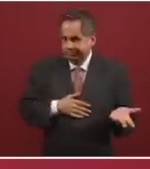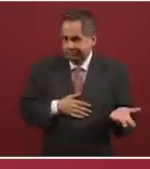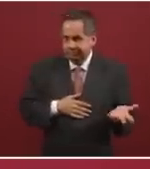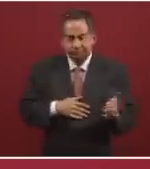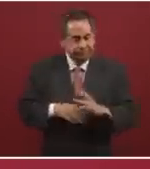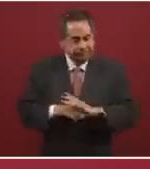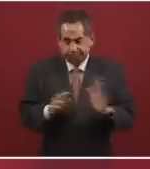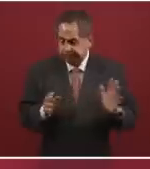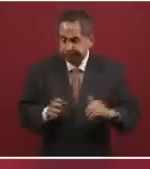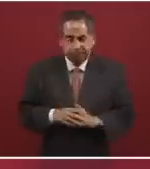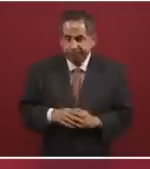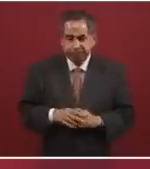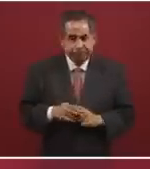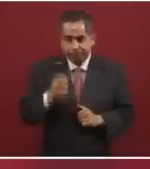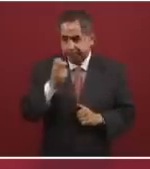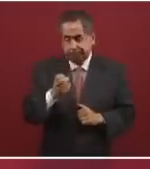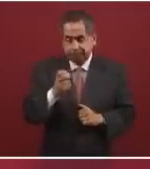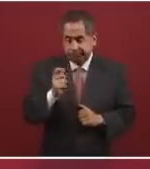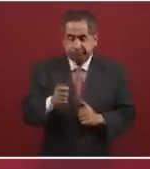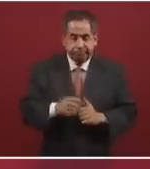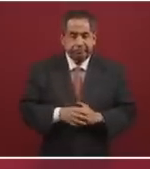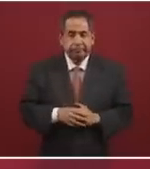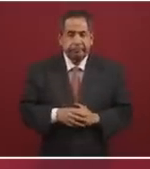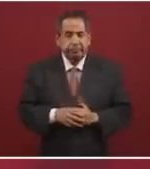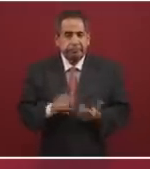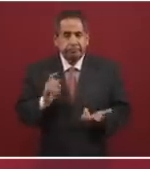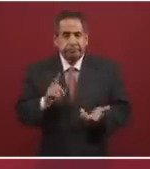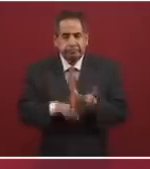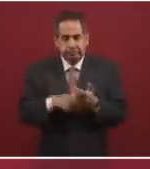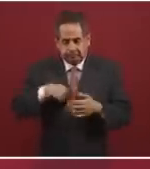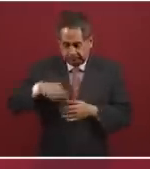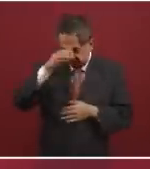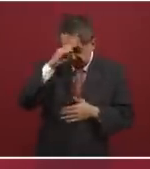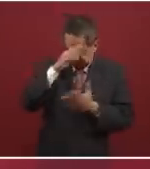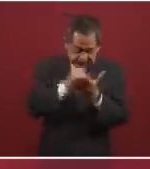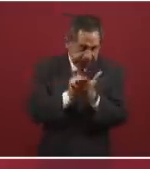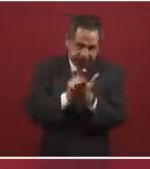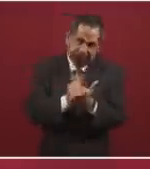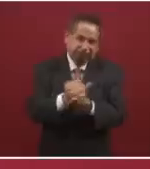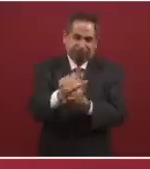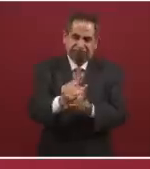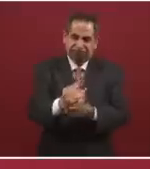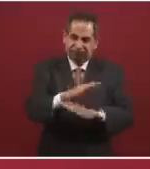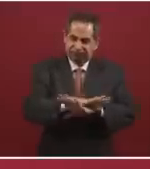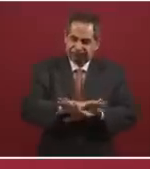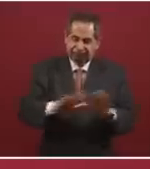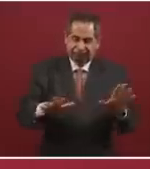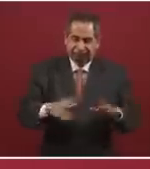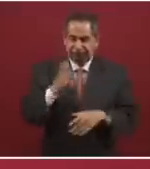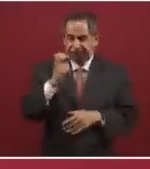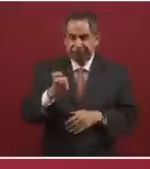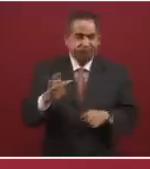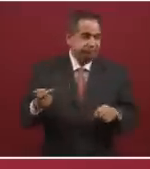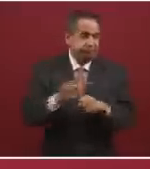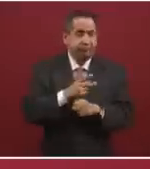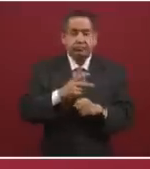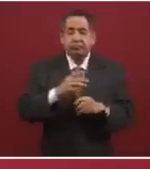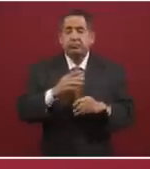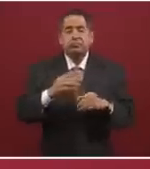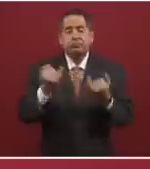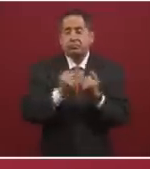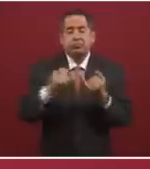Entonces, había que tomar una decisión y esto pasaba en todos